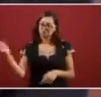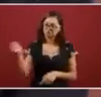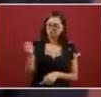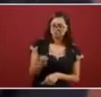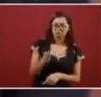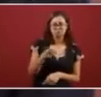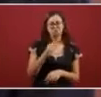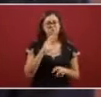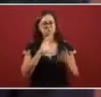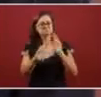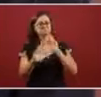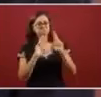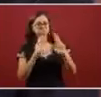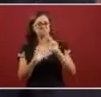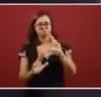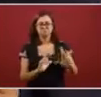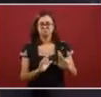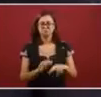estas